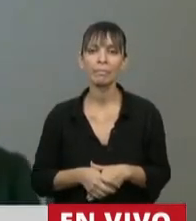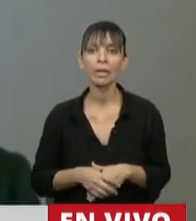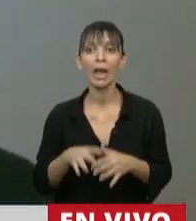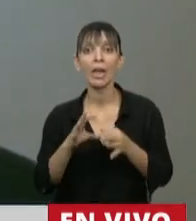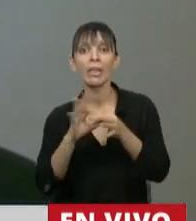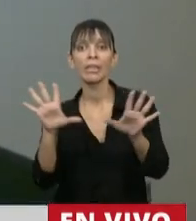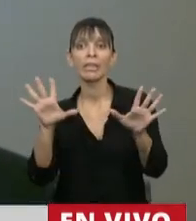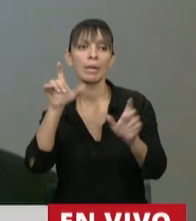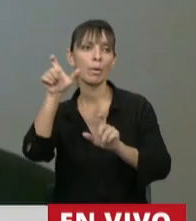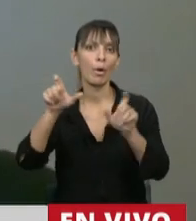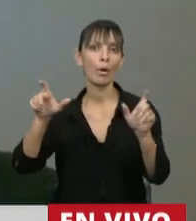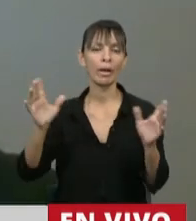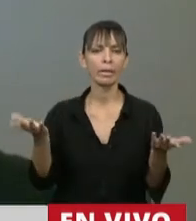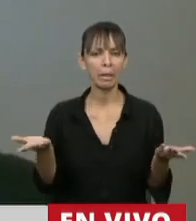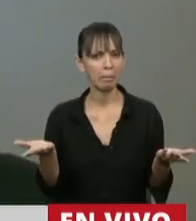demócratas,